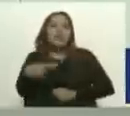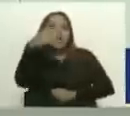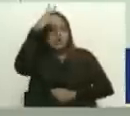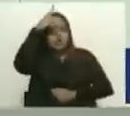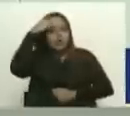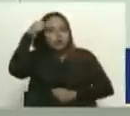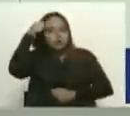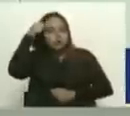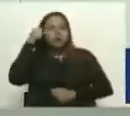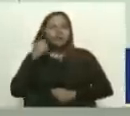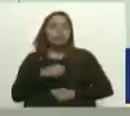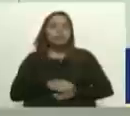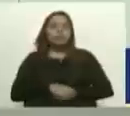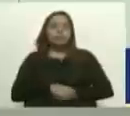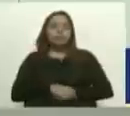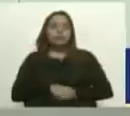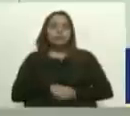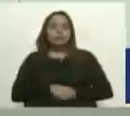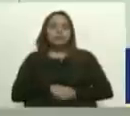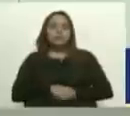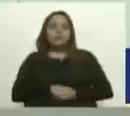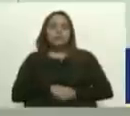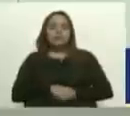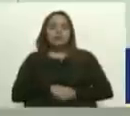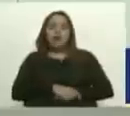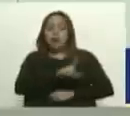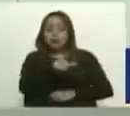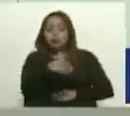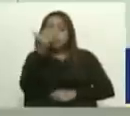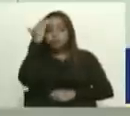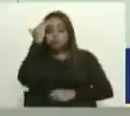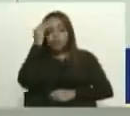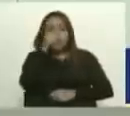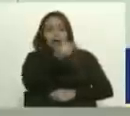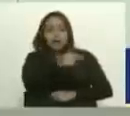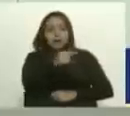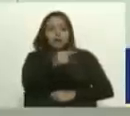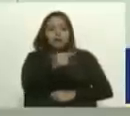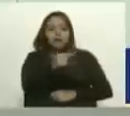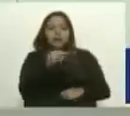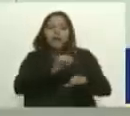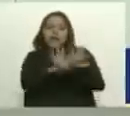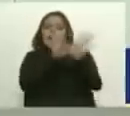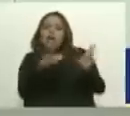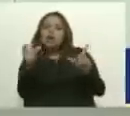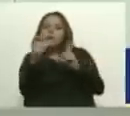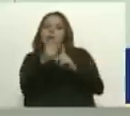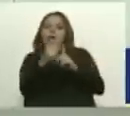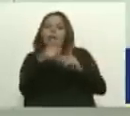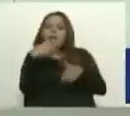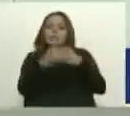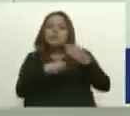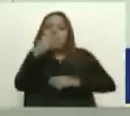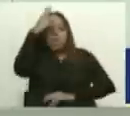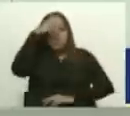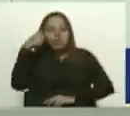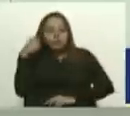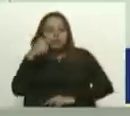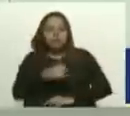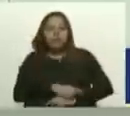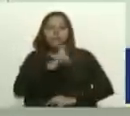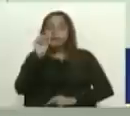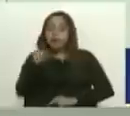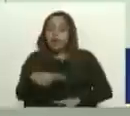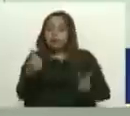Trump y teniendo en cuenta esta reciente confesión que él ha hecho. En segundo